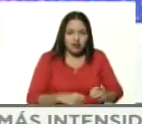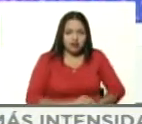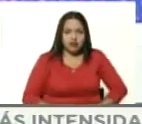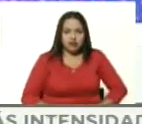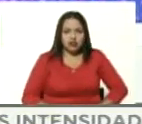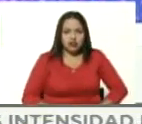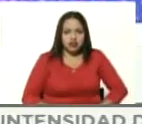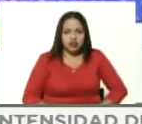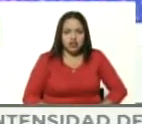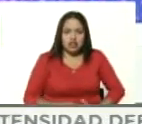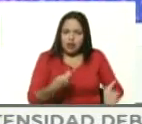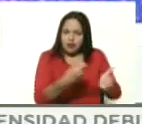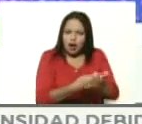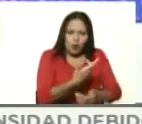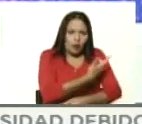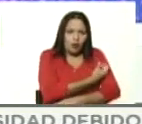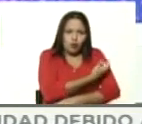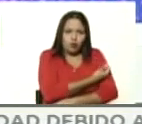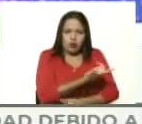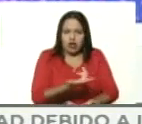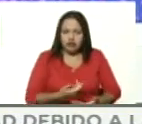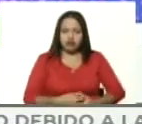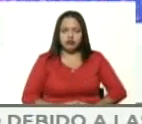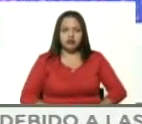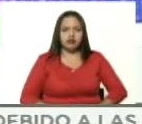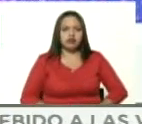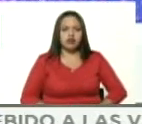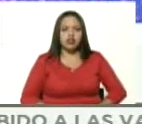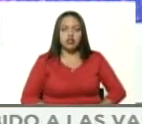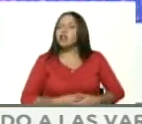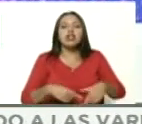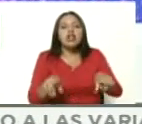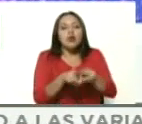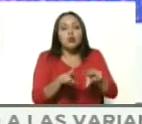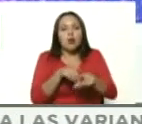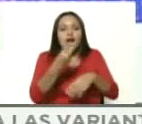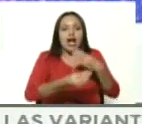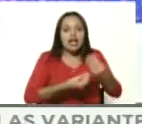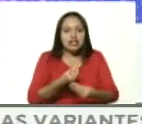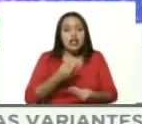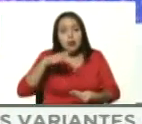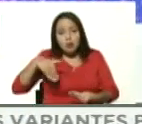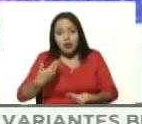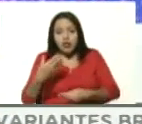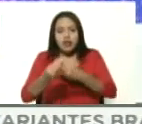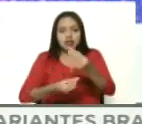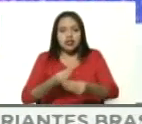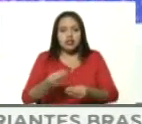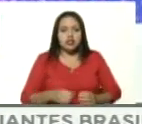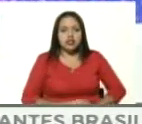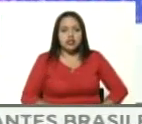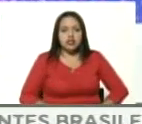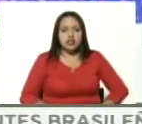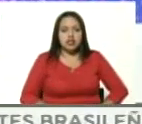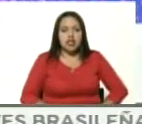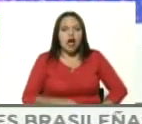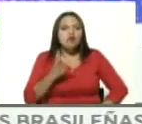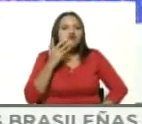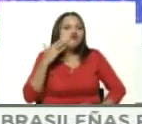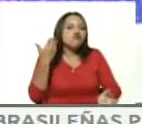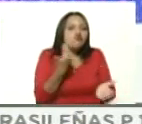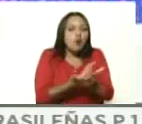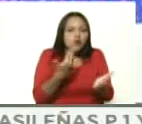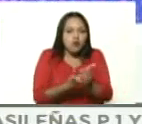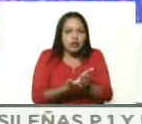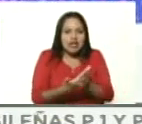del costo de la vacuna. Lo mismo está sucediendo y pudiera suceder con las propuestas